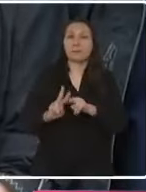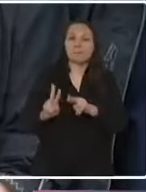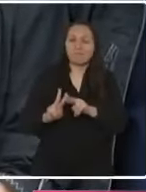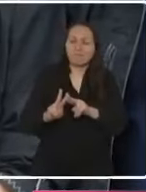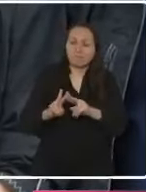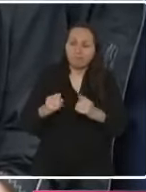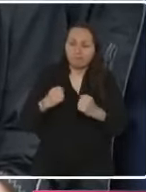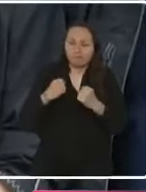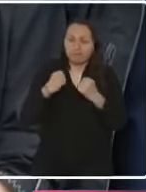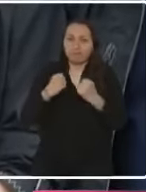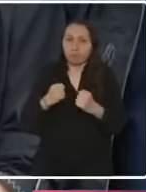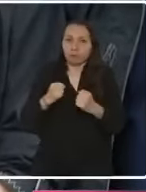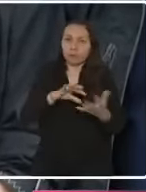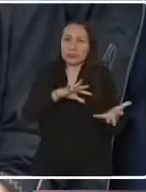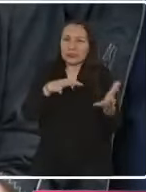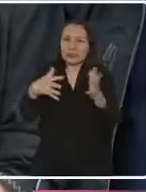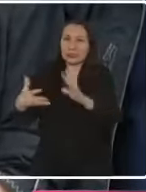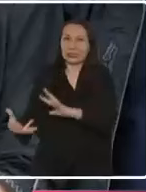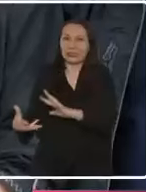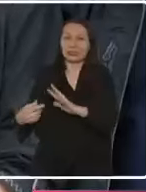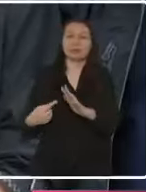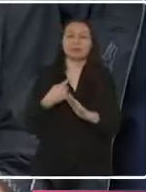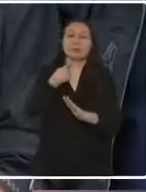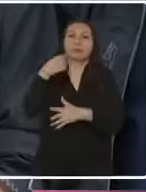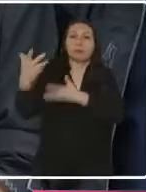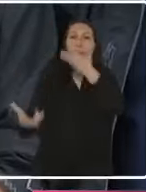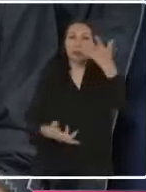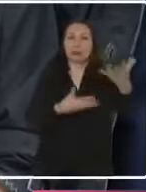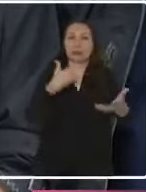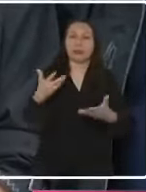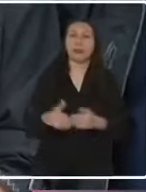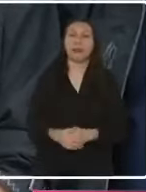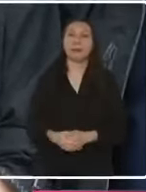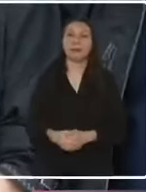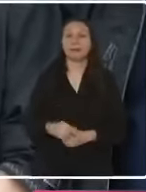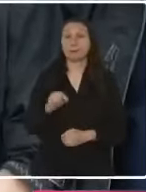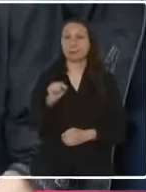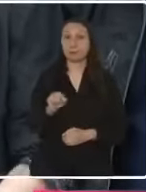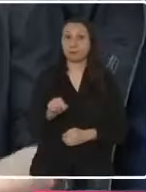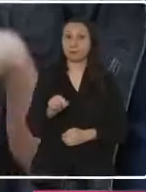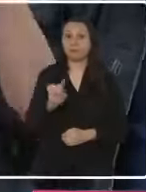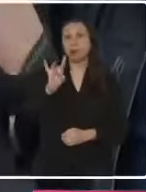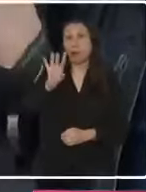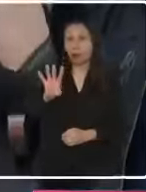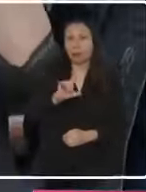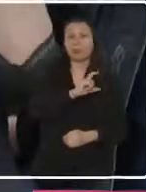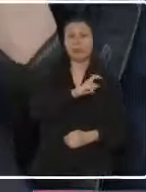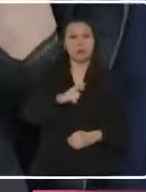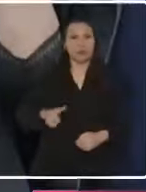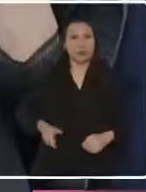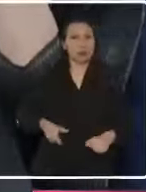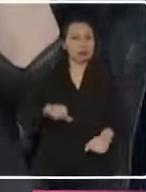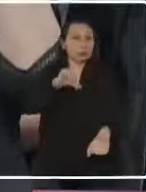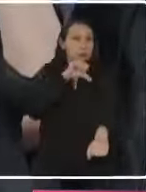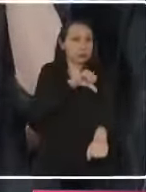reponernos de esta catástrofe producto de los incendios. En este sentido, no solo el gobierno central